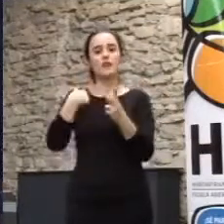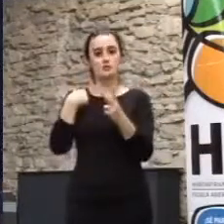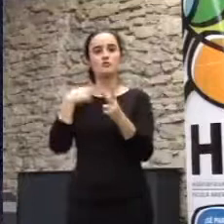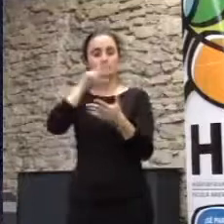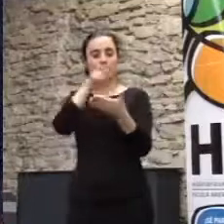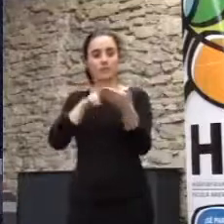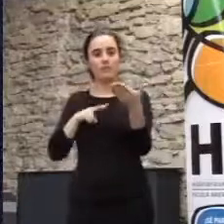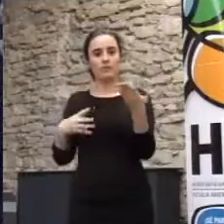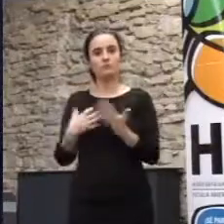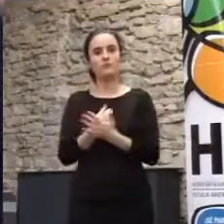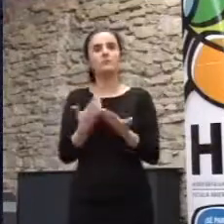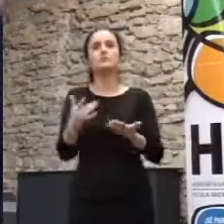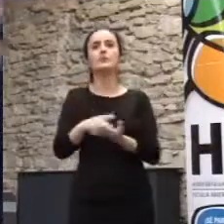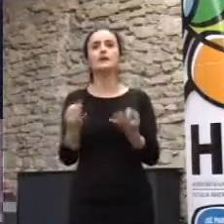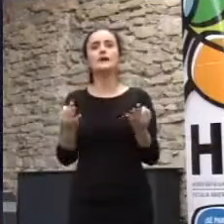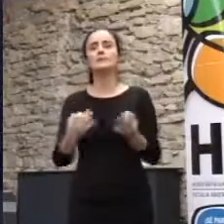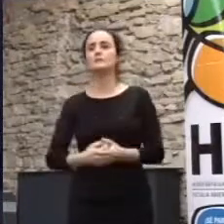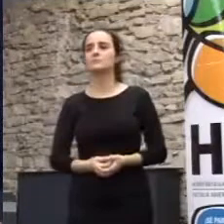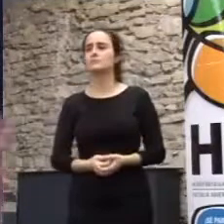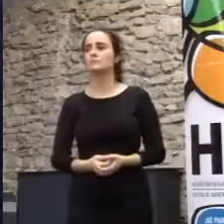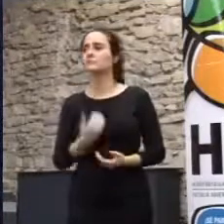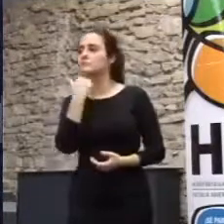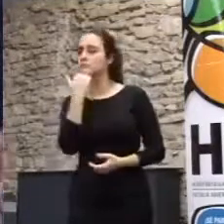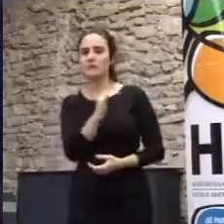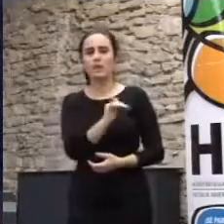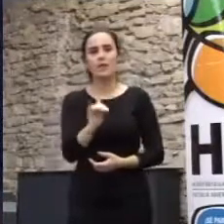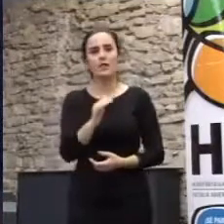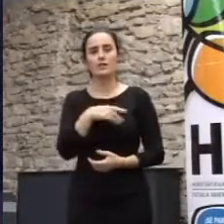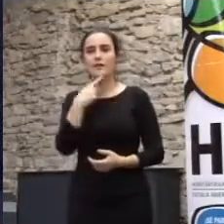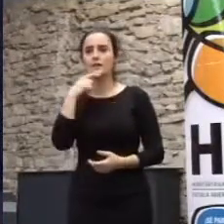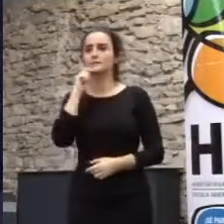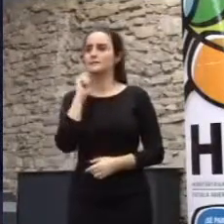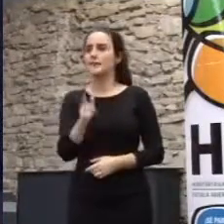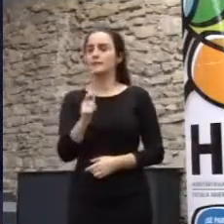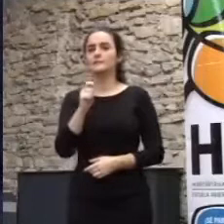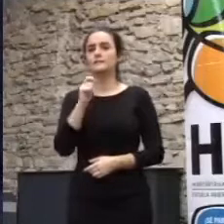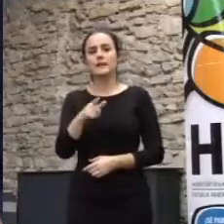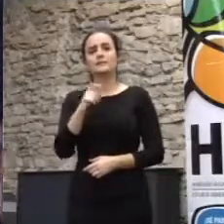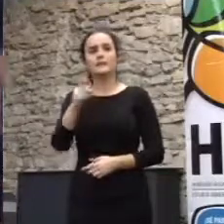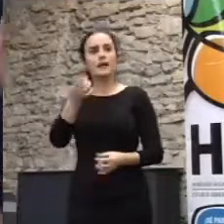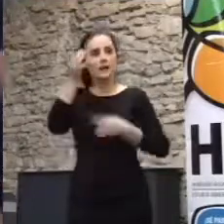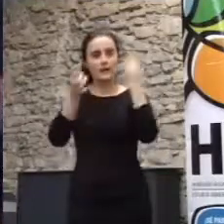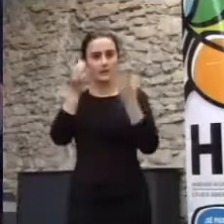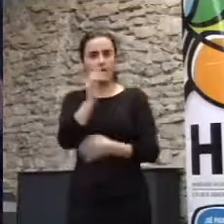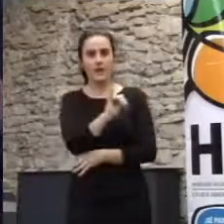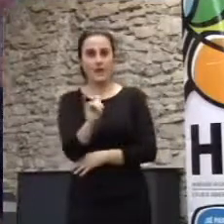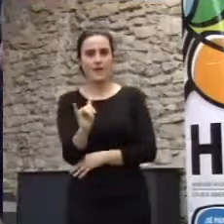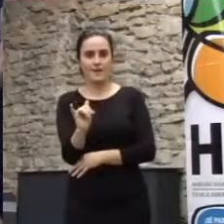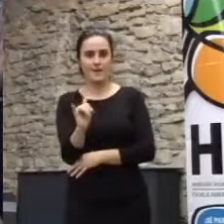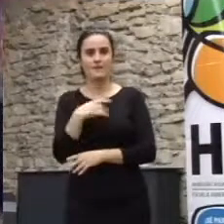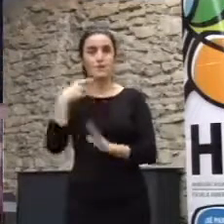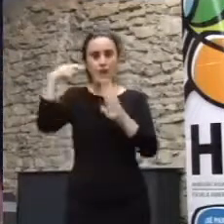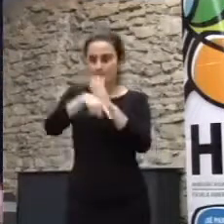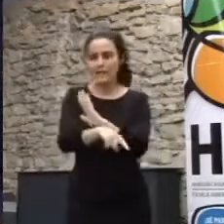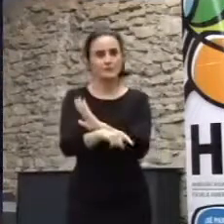yo creo que a todas y todos, es que se cuece, ¿no? Que hay continuamente algún tipo de actividad. No voy a entrar en más detalles, porque para eso